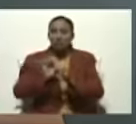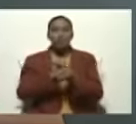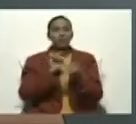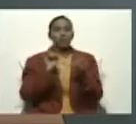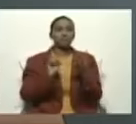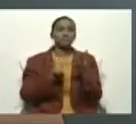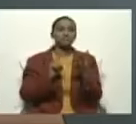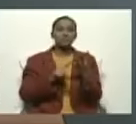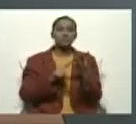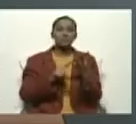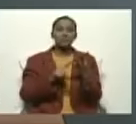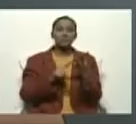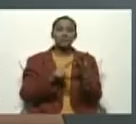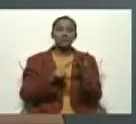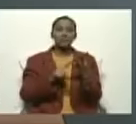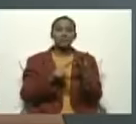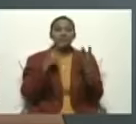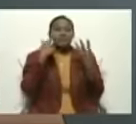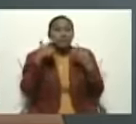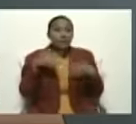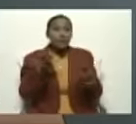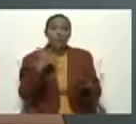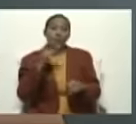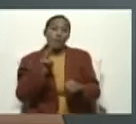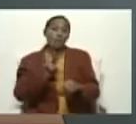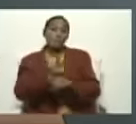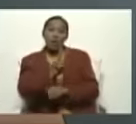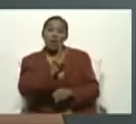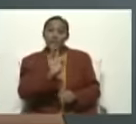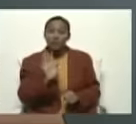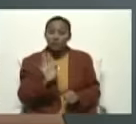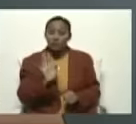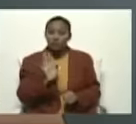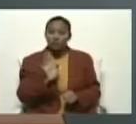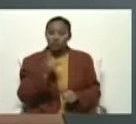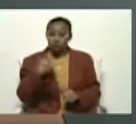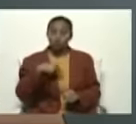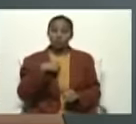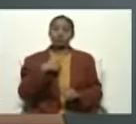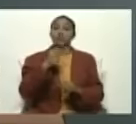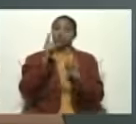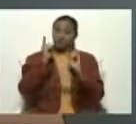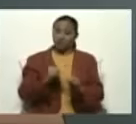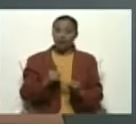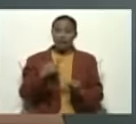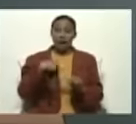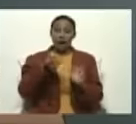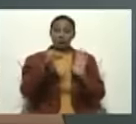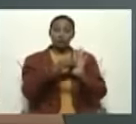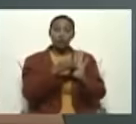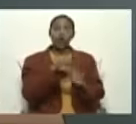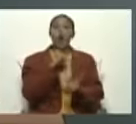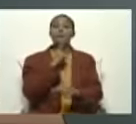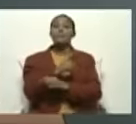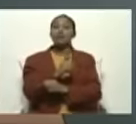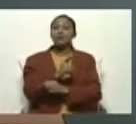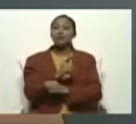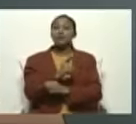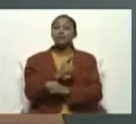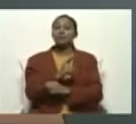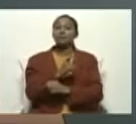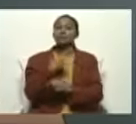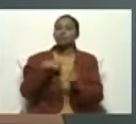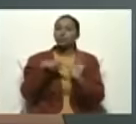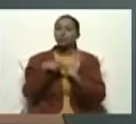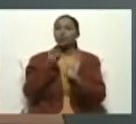respuesta, si hubiese una violación que tenemos la obligación, por supuesto, de restablecer, sea mirándole a